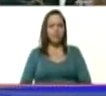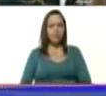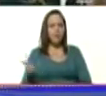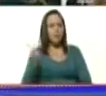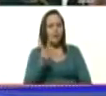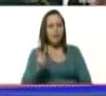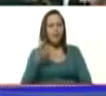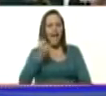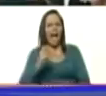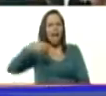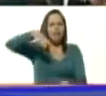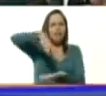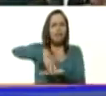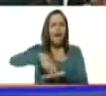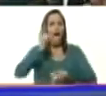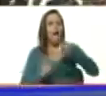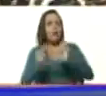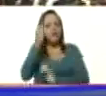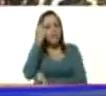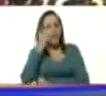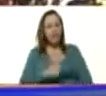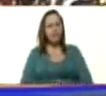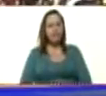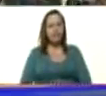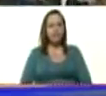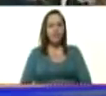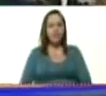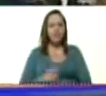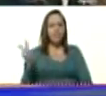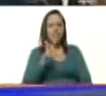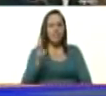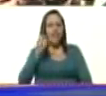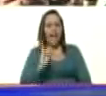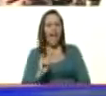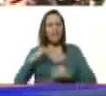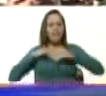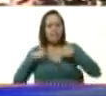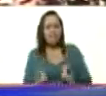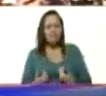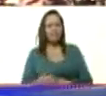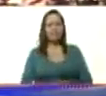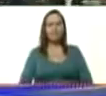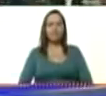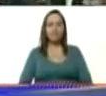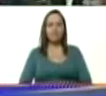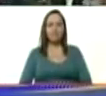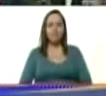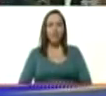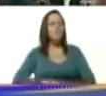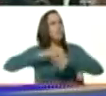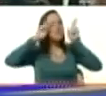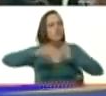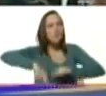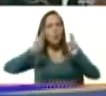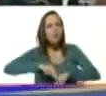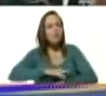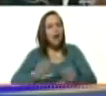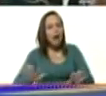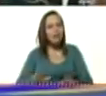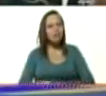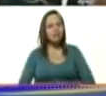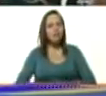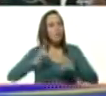¿Venezuela se va a arrodillar algún día? ¿Venezuela se va a rendir? Jamás,